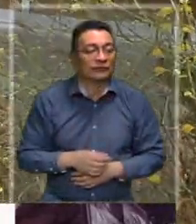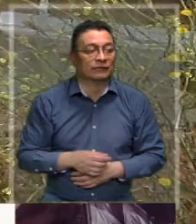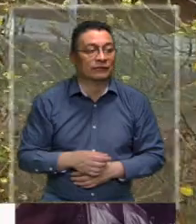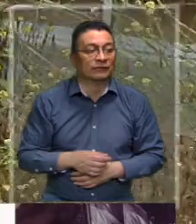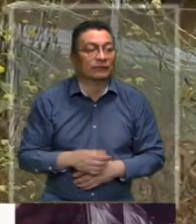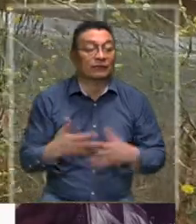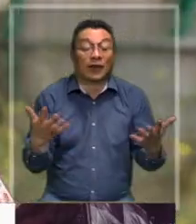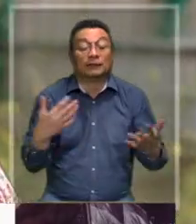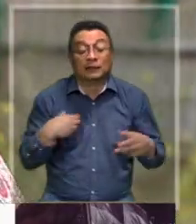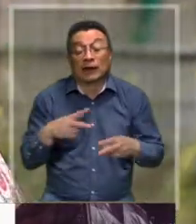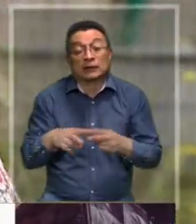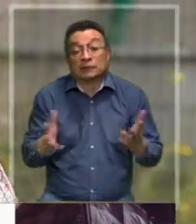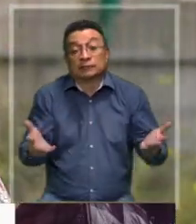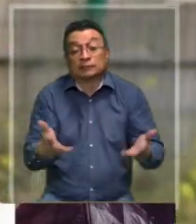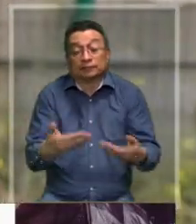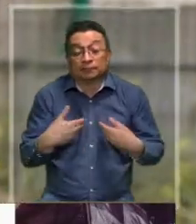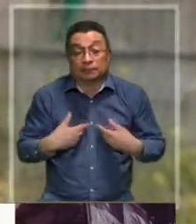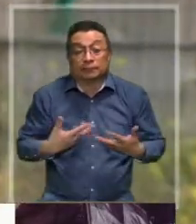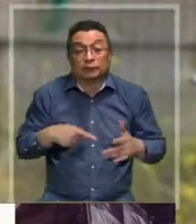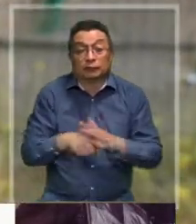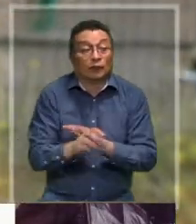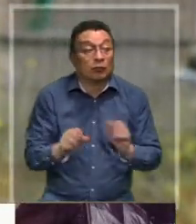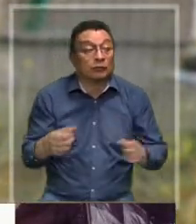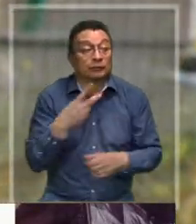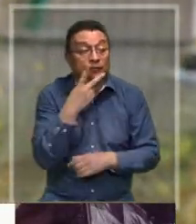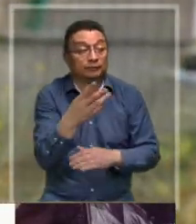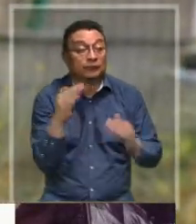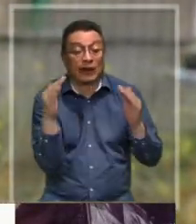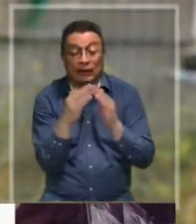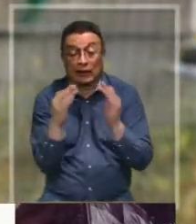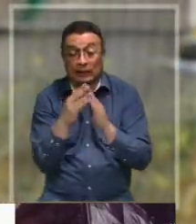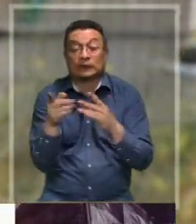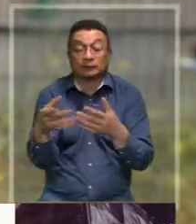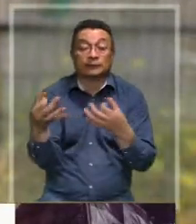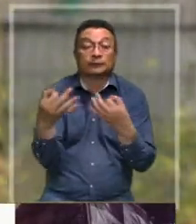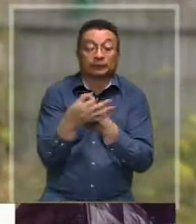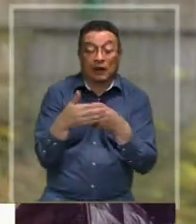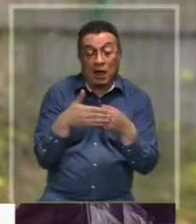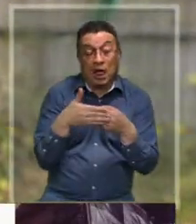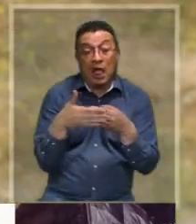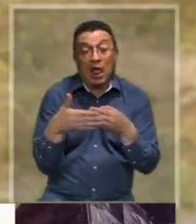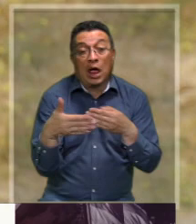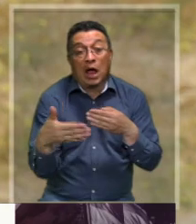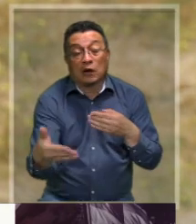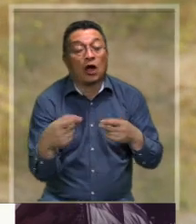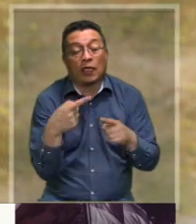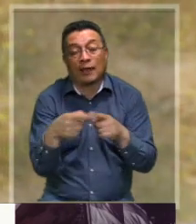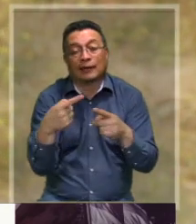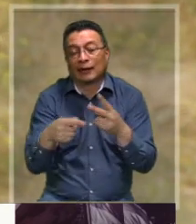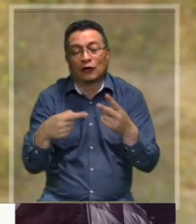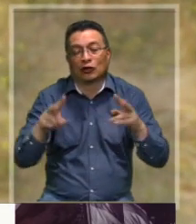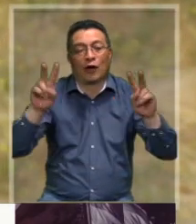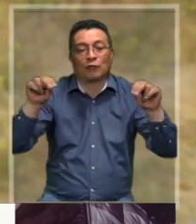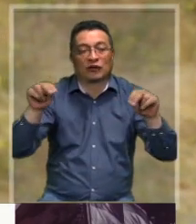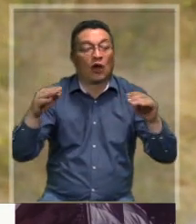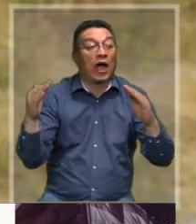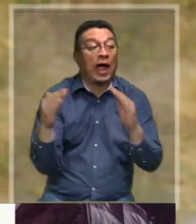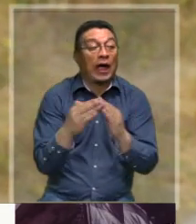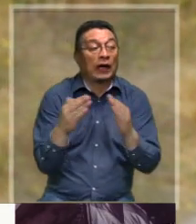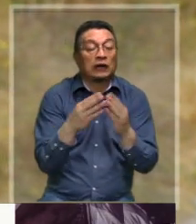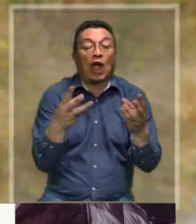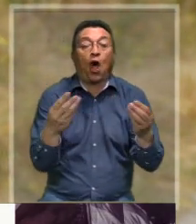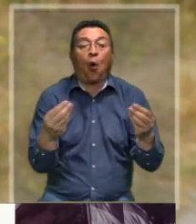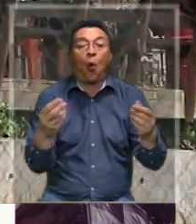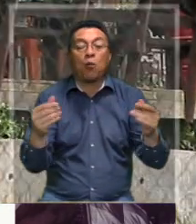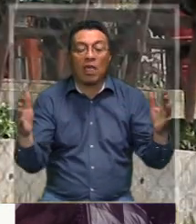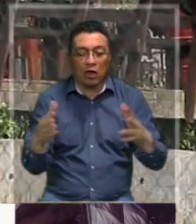Nada que hacer. Mirando su casa, nos explica que acá el retraso se puede ver de distintas maneras. Desde casas que se humedecían y que